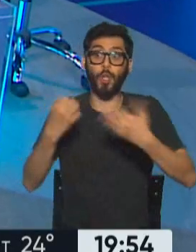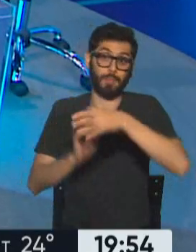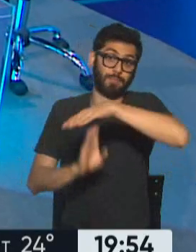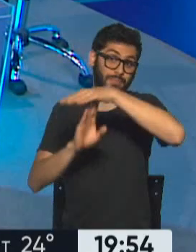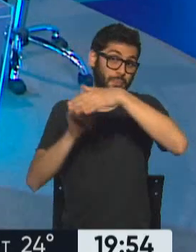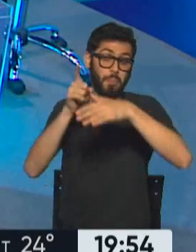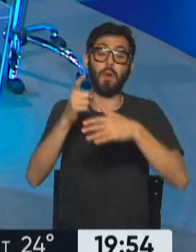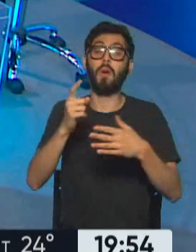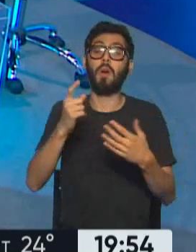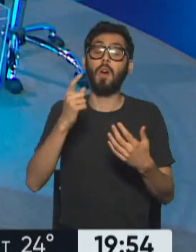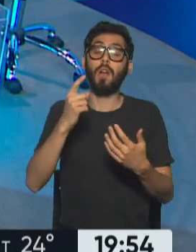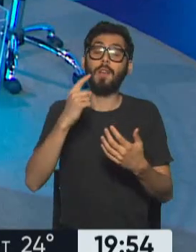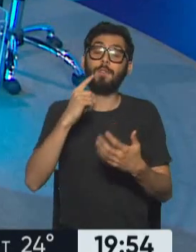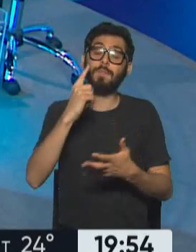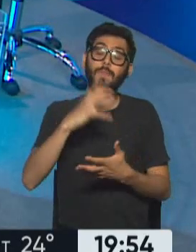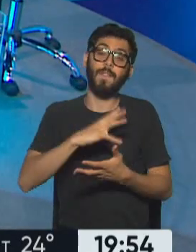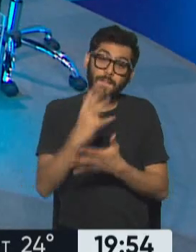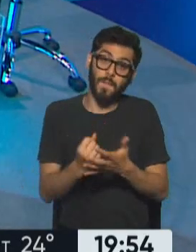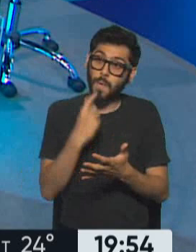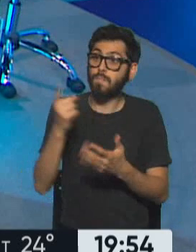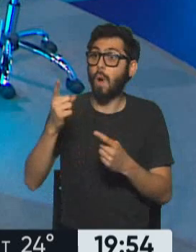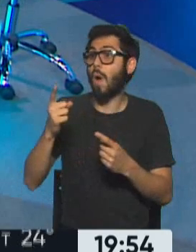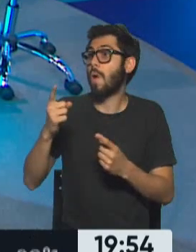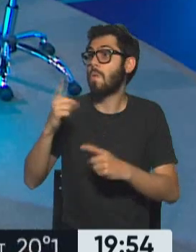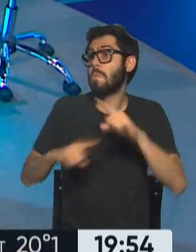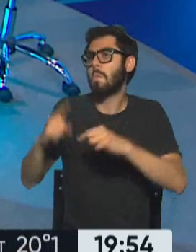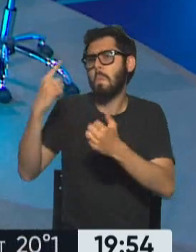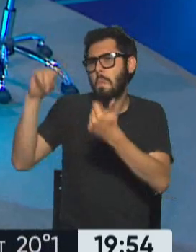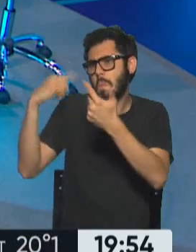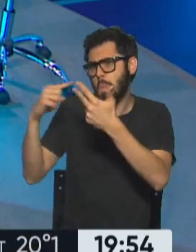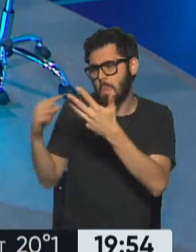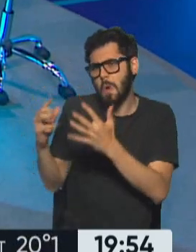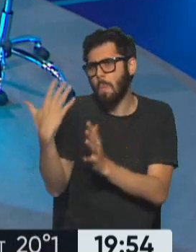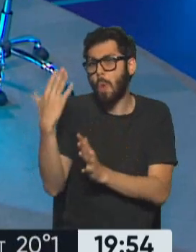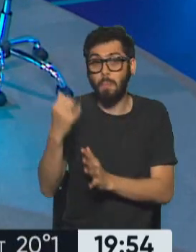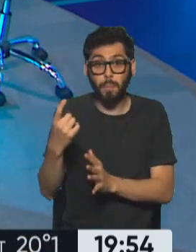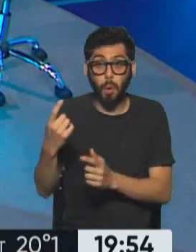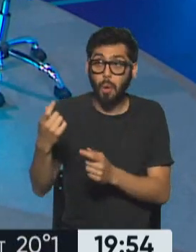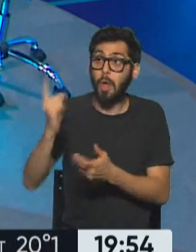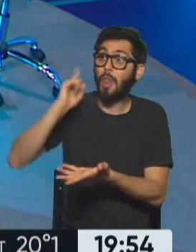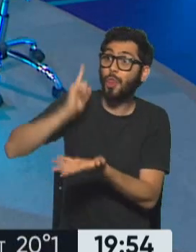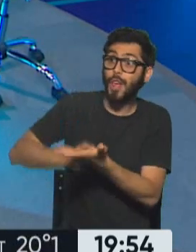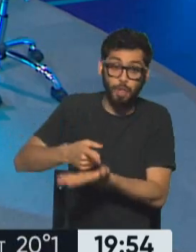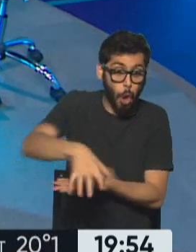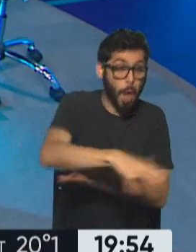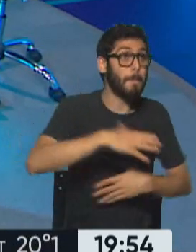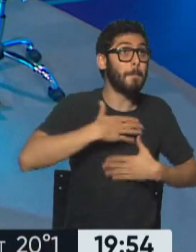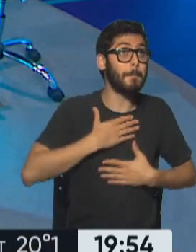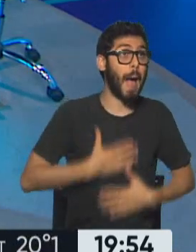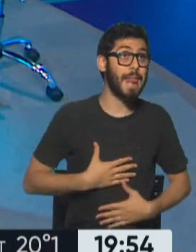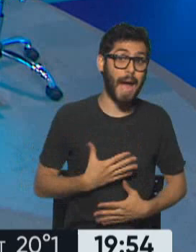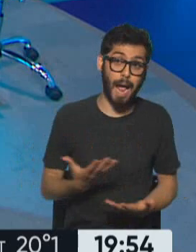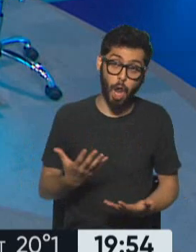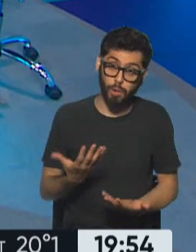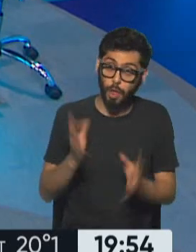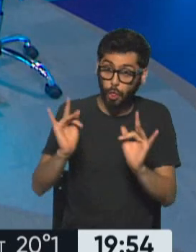país es que hagan lo que hagan, es muy difícil que la población gane en tranquilidad con una de sus decisiones. Al contrario, está cada vez más